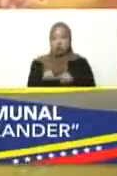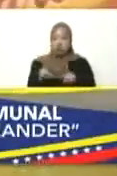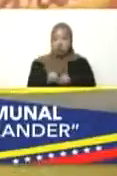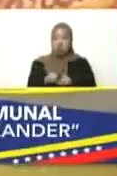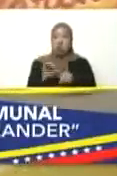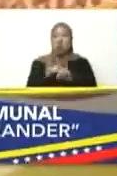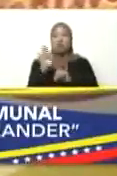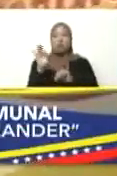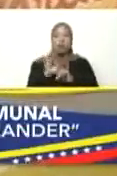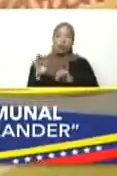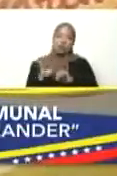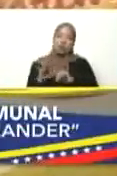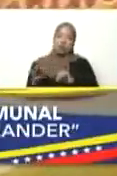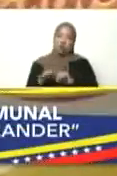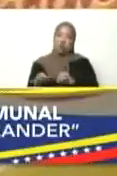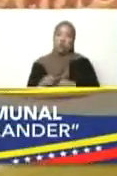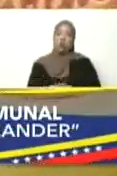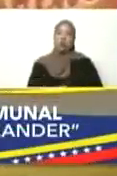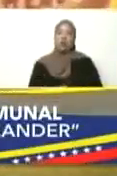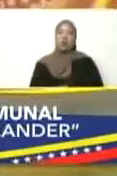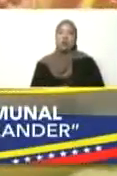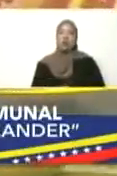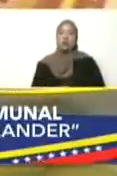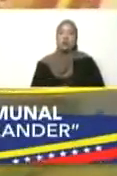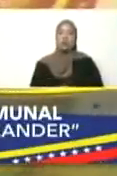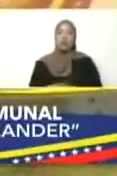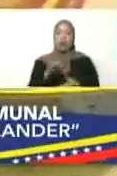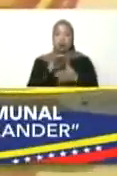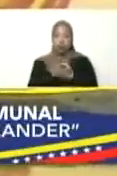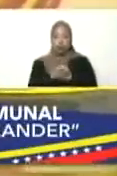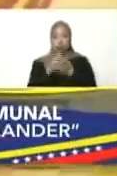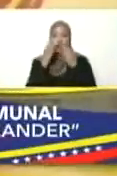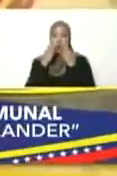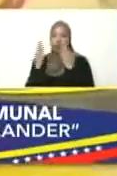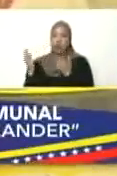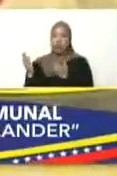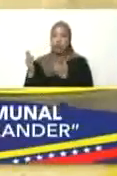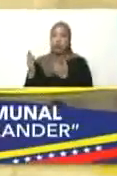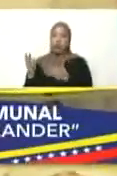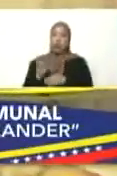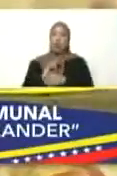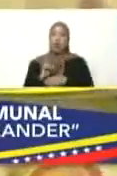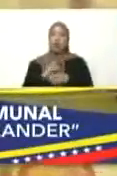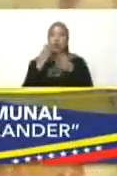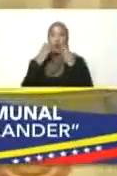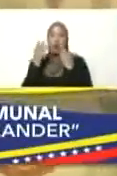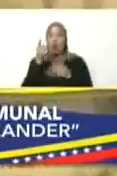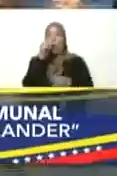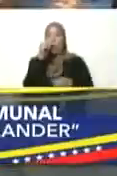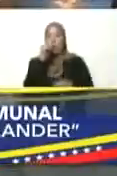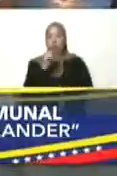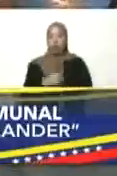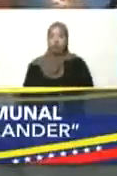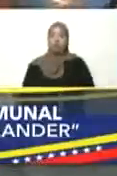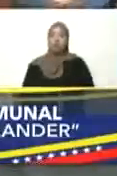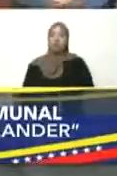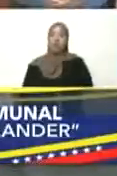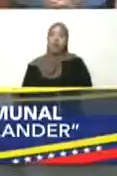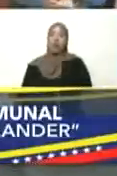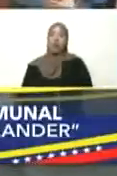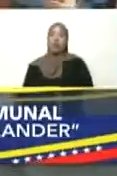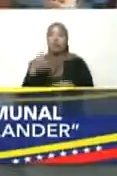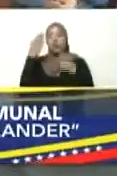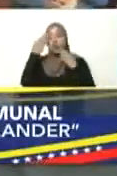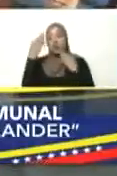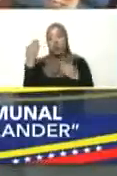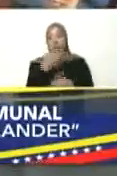municipio. Le voy a dar el pase a mi compañero Rafael Garcés. Saludos, presidente.